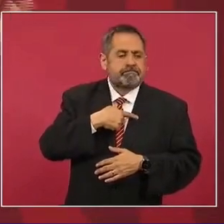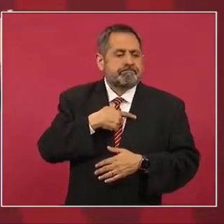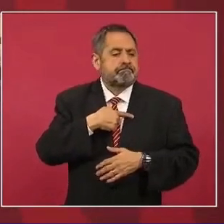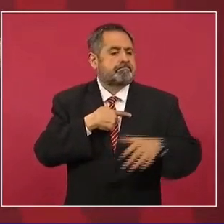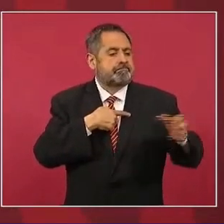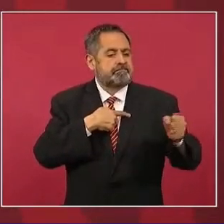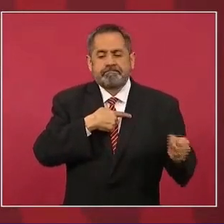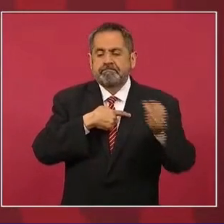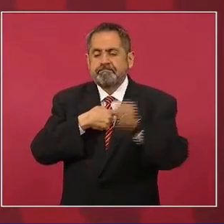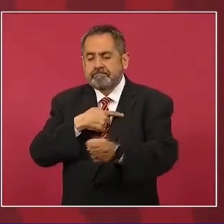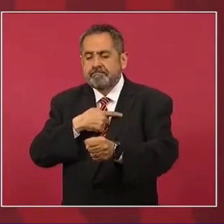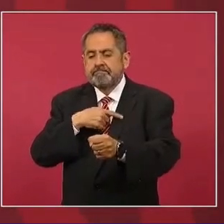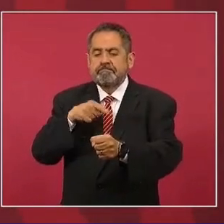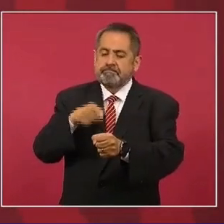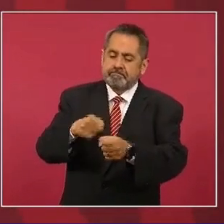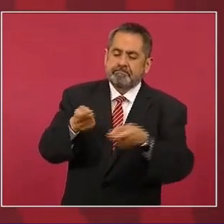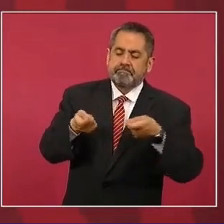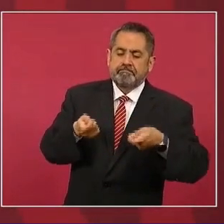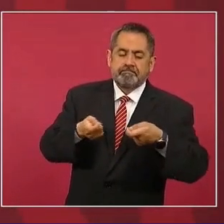sentían dueños del país.